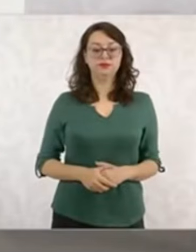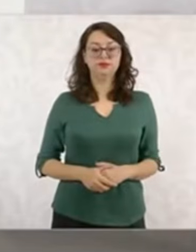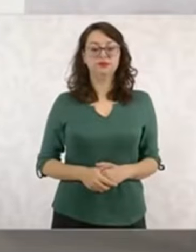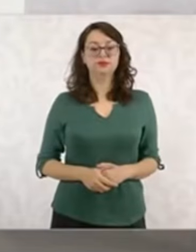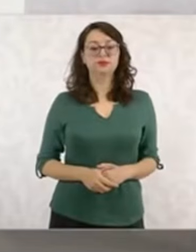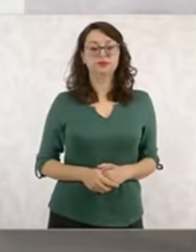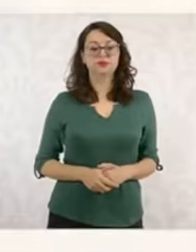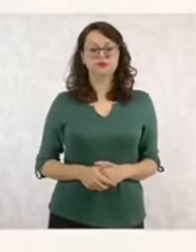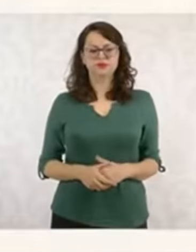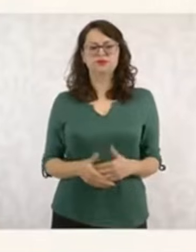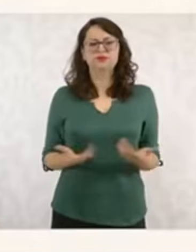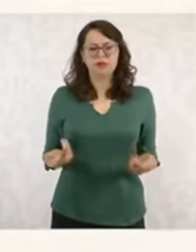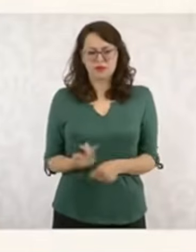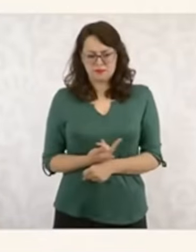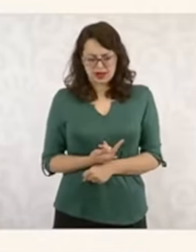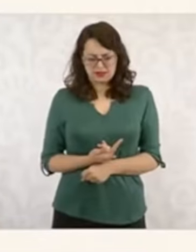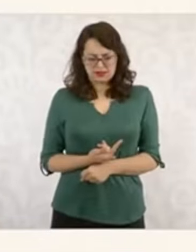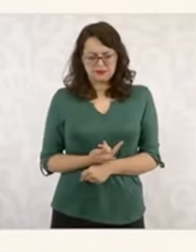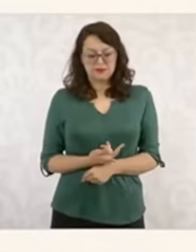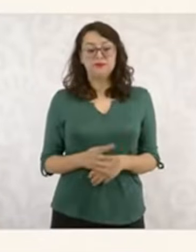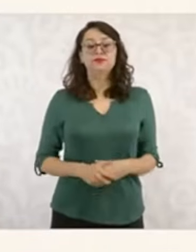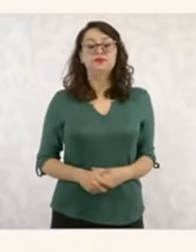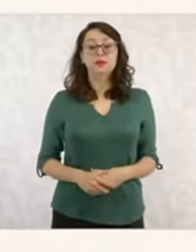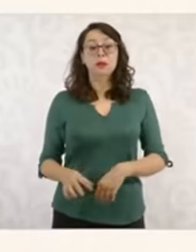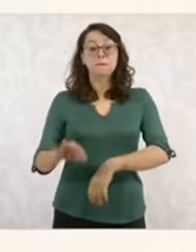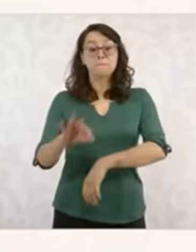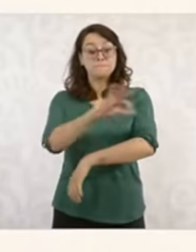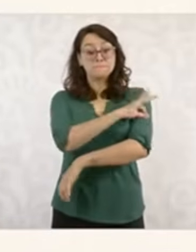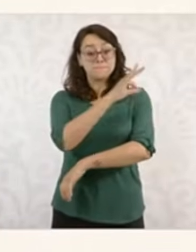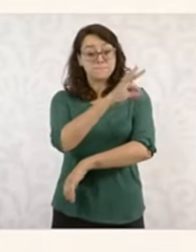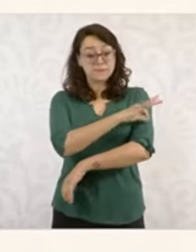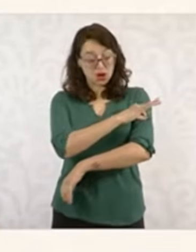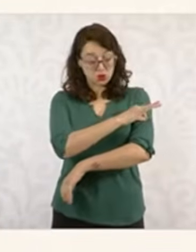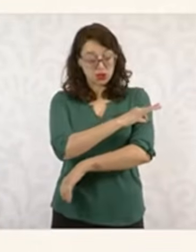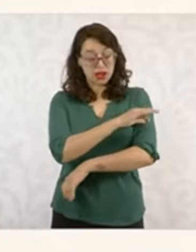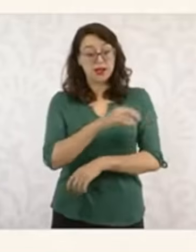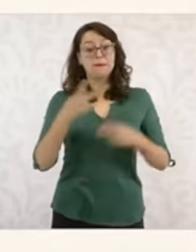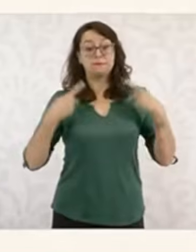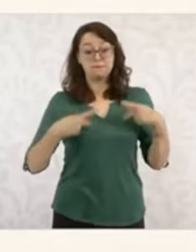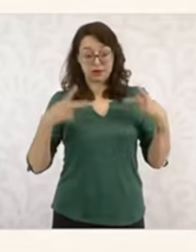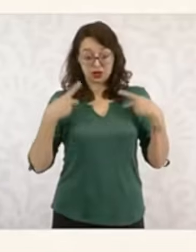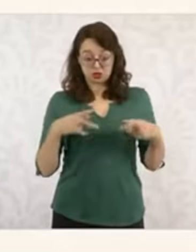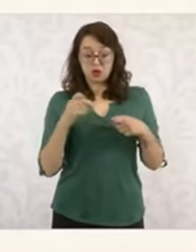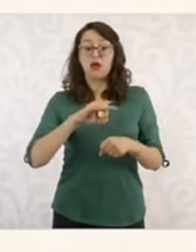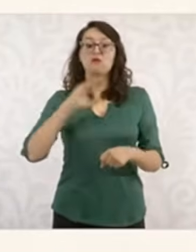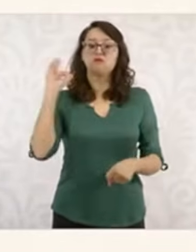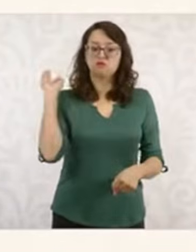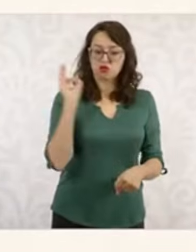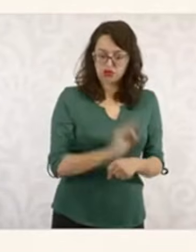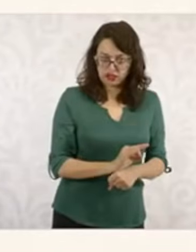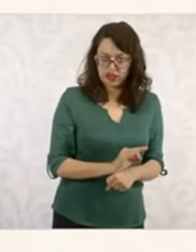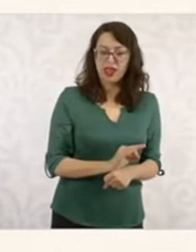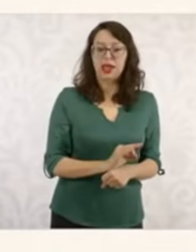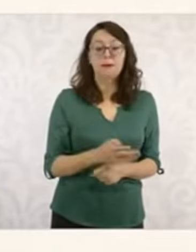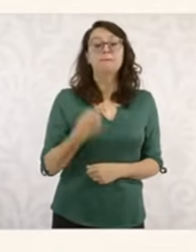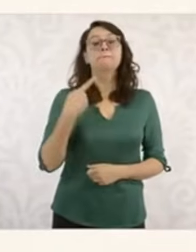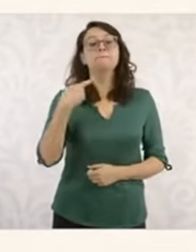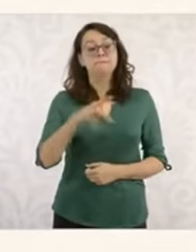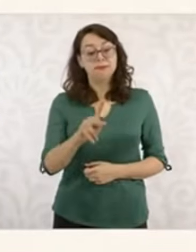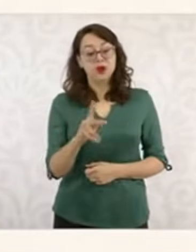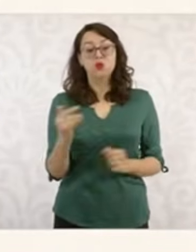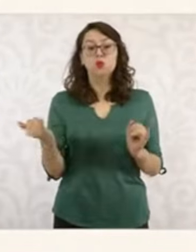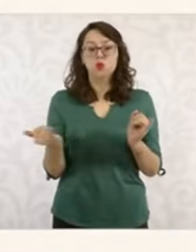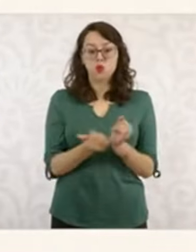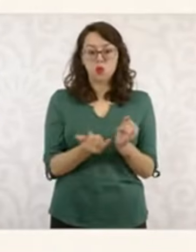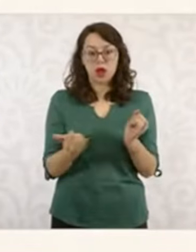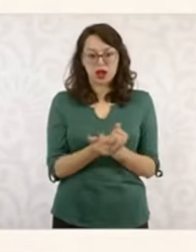¿Por qué? Porque la vacunación no nada más protege a las personas, sino que incluso si estuviera en un